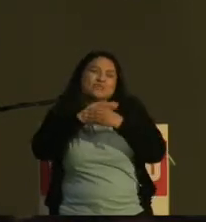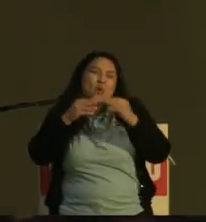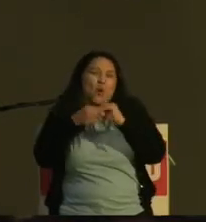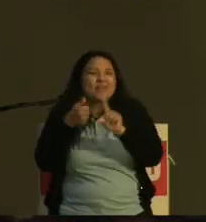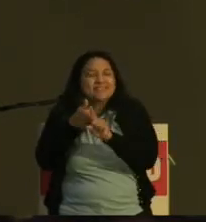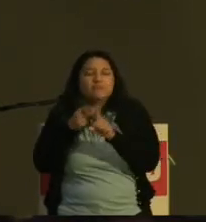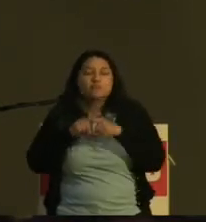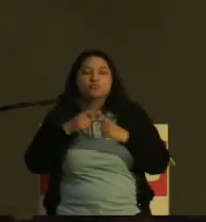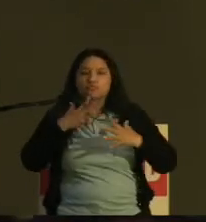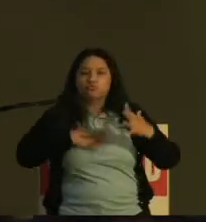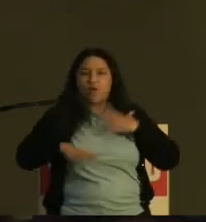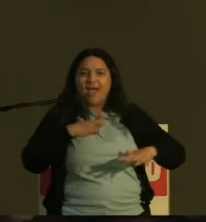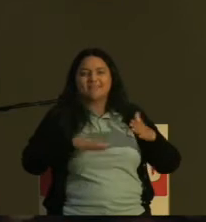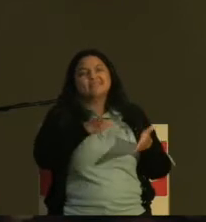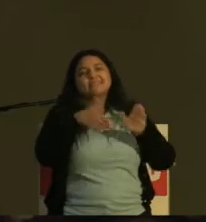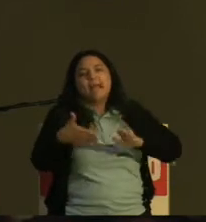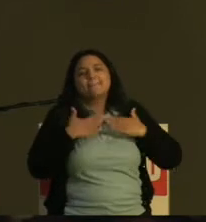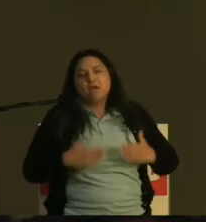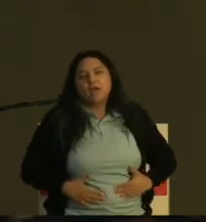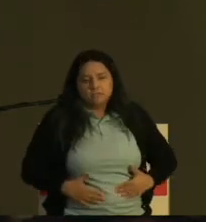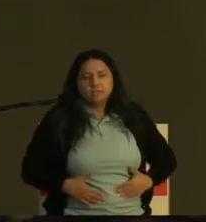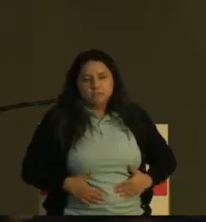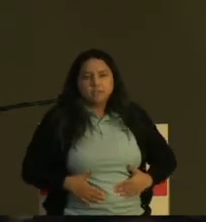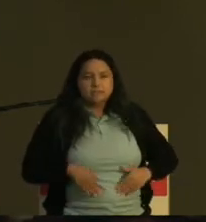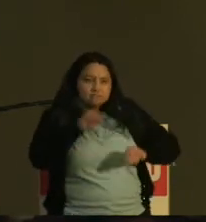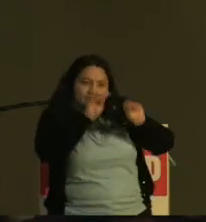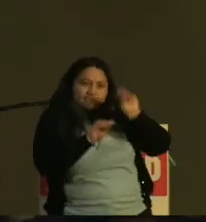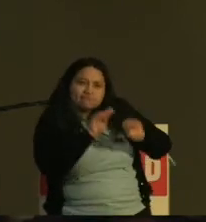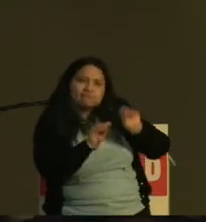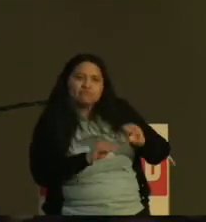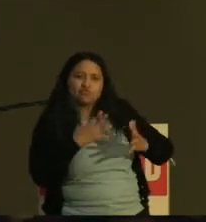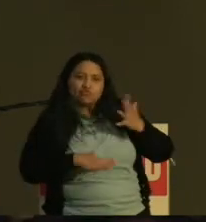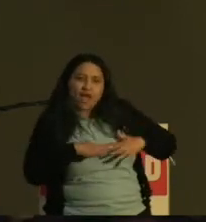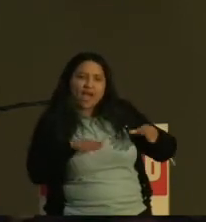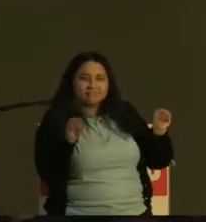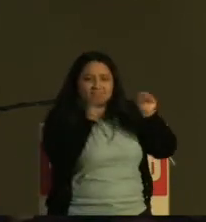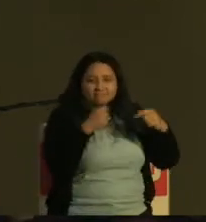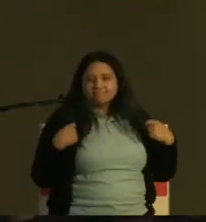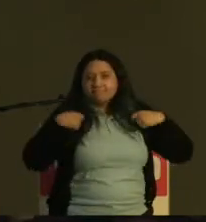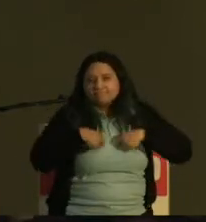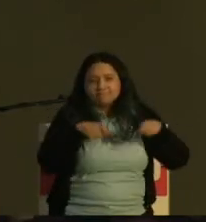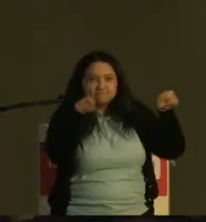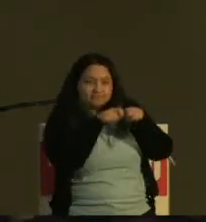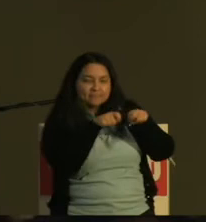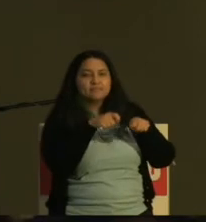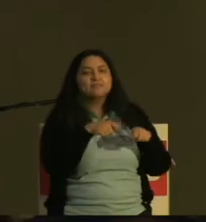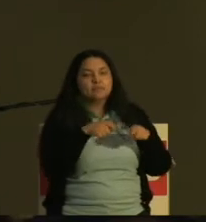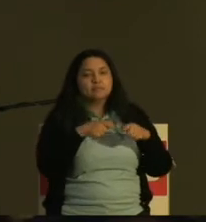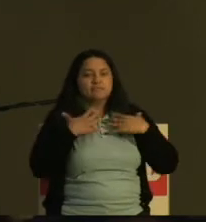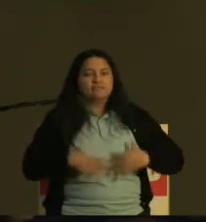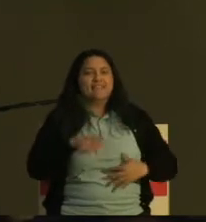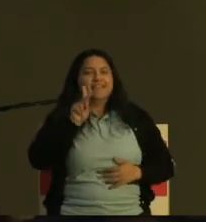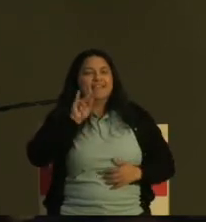un cadáver bellísimo que había en escena, lo vestían, le ponían un kimono e iban bordando el kimono y